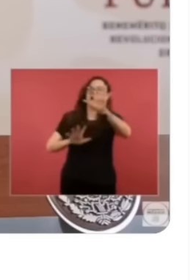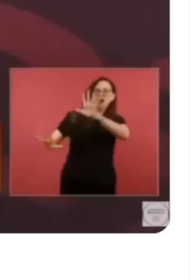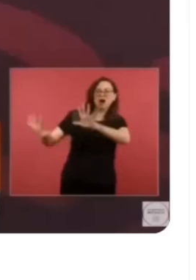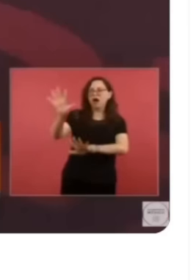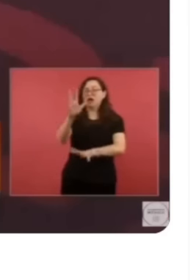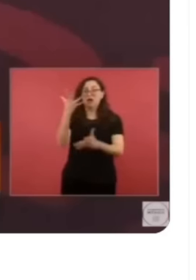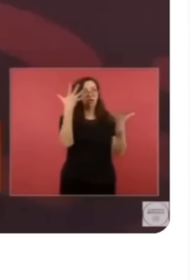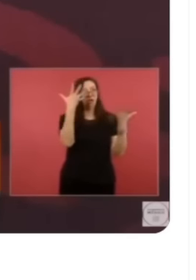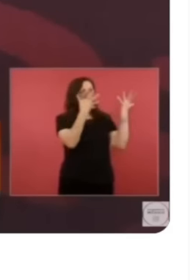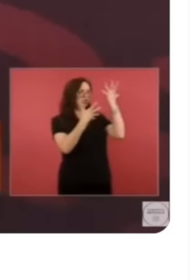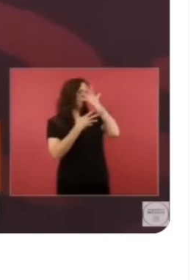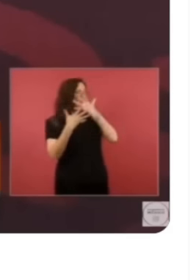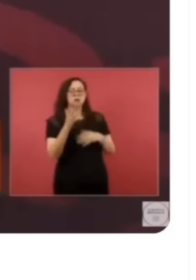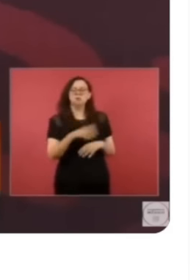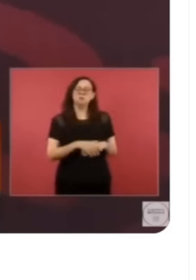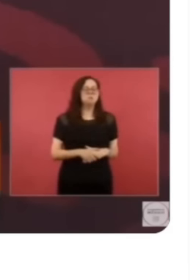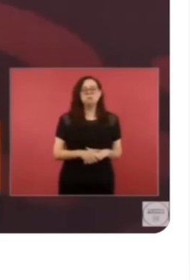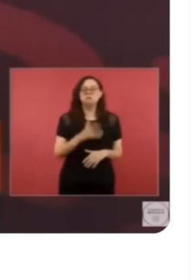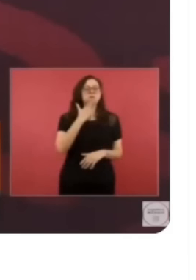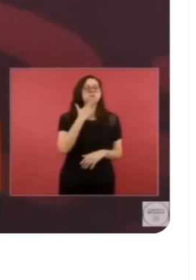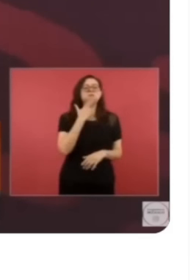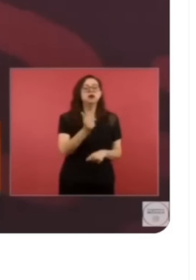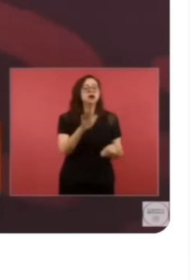porque no somos corruptos.